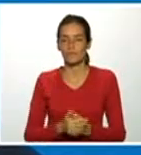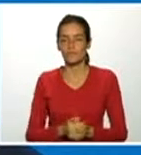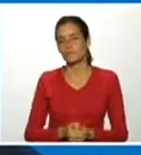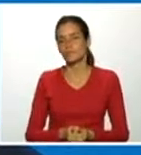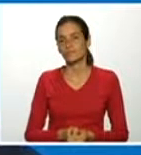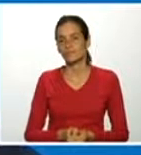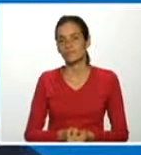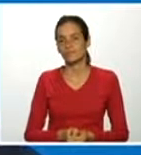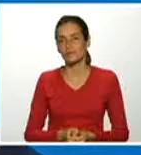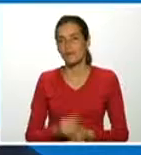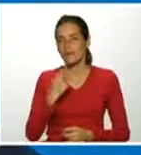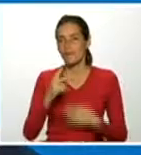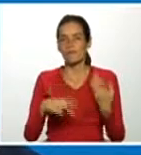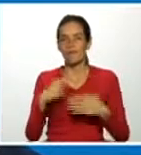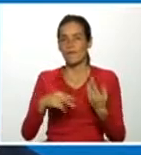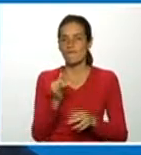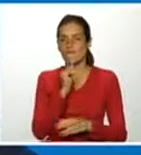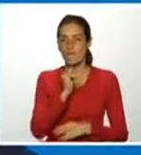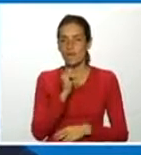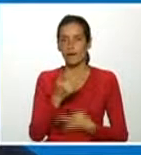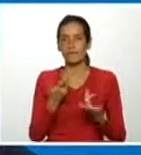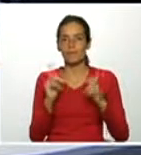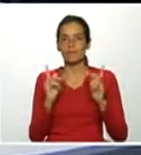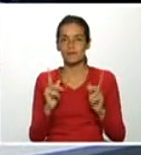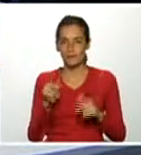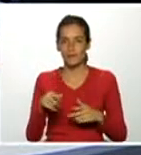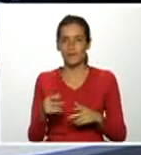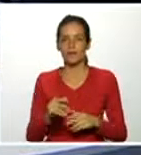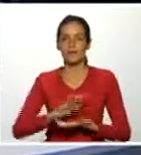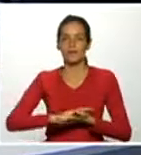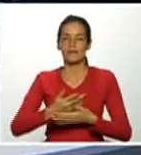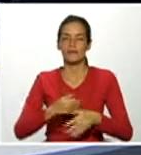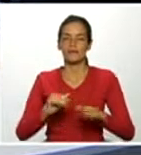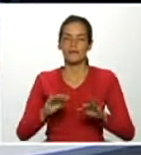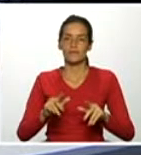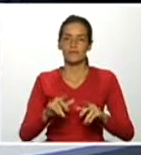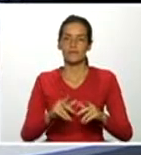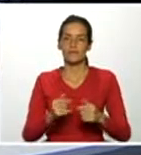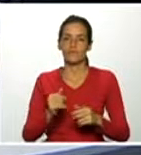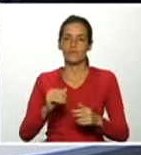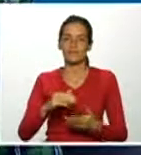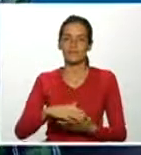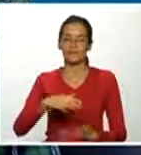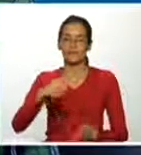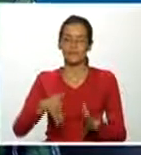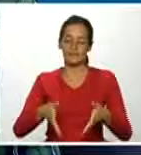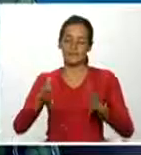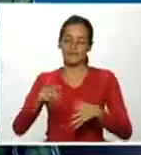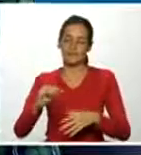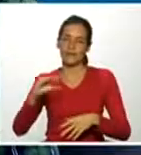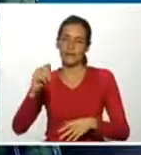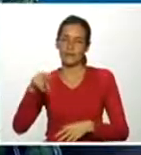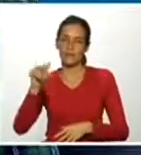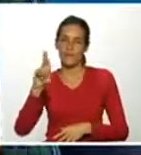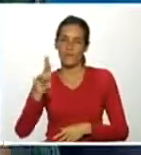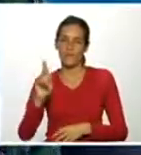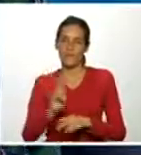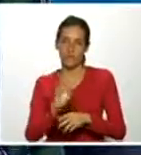Esto es el, digamos, el programa informático que permite que nuestros CPU operen. Es el software que se puede